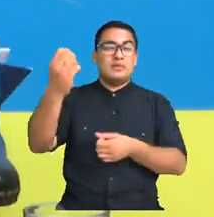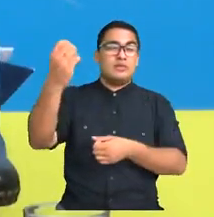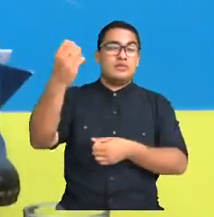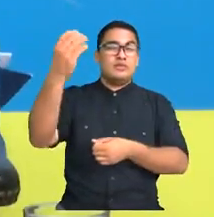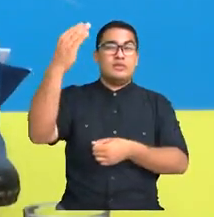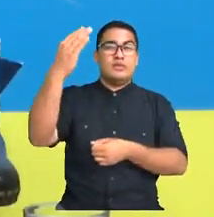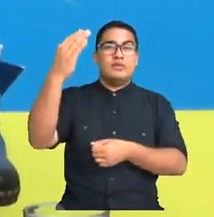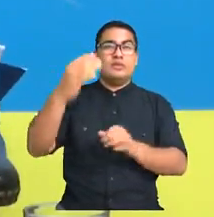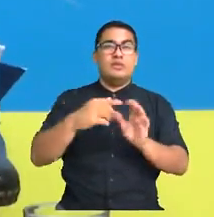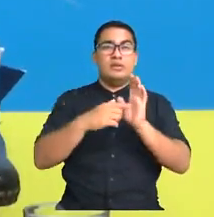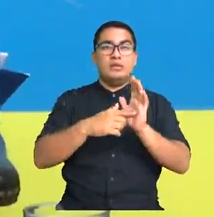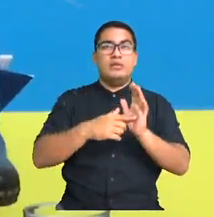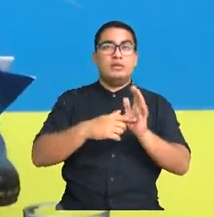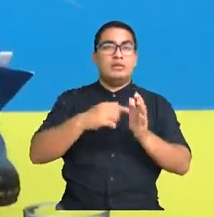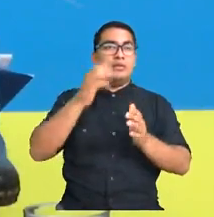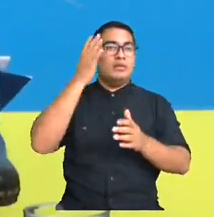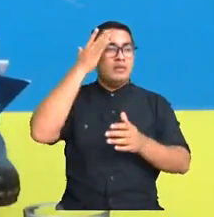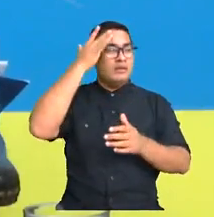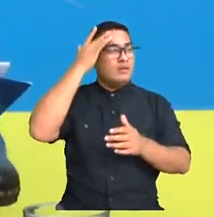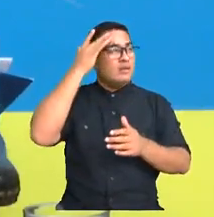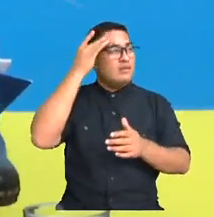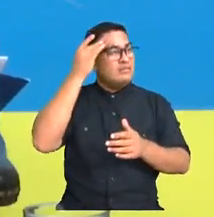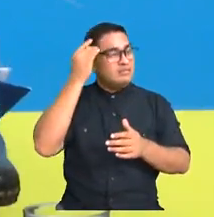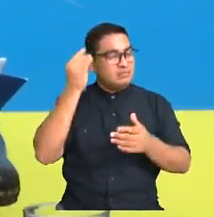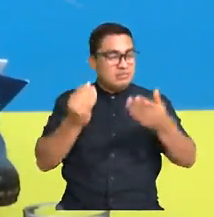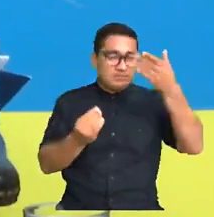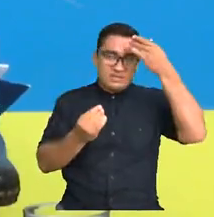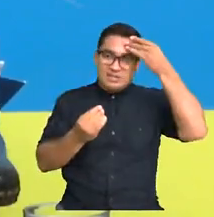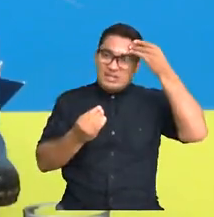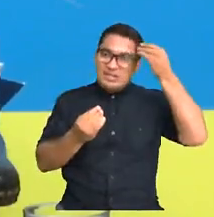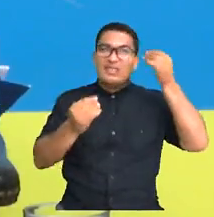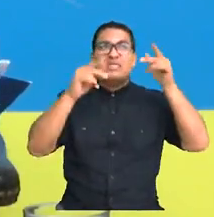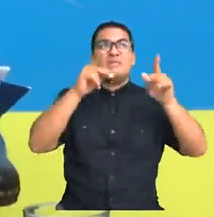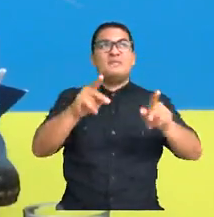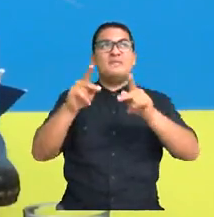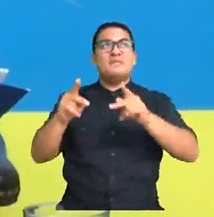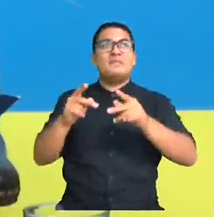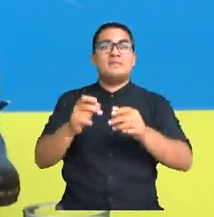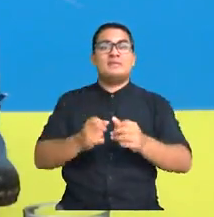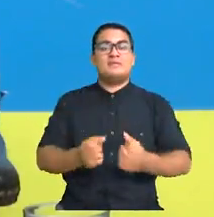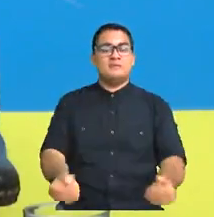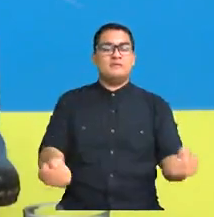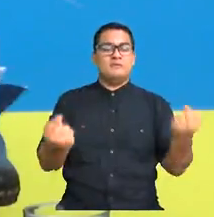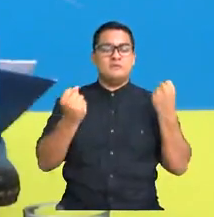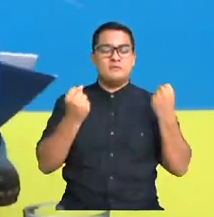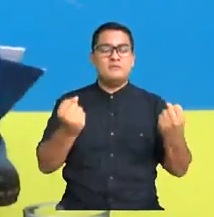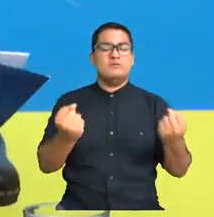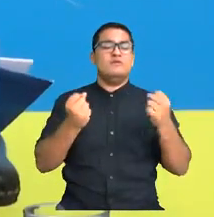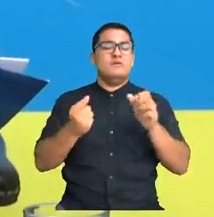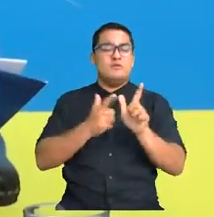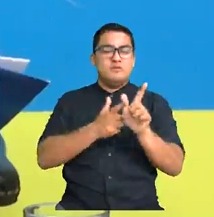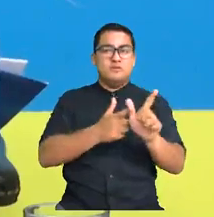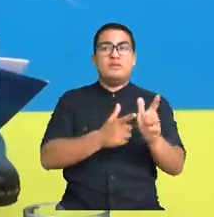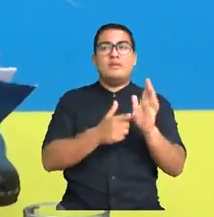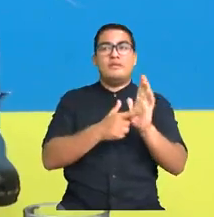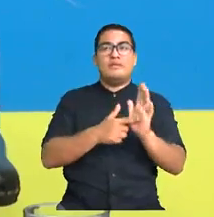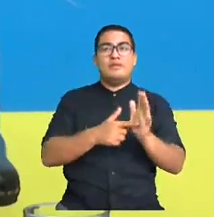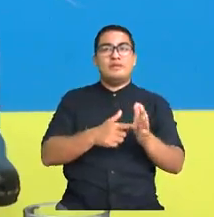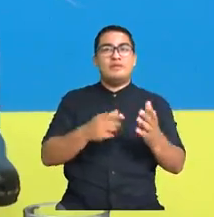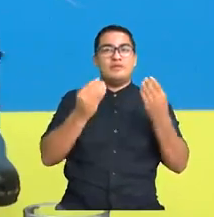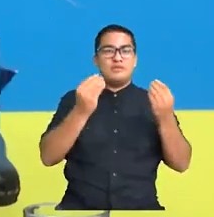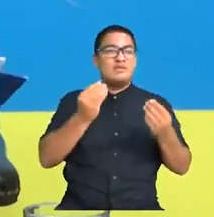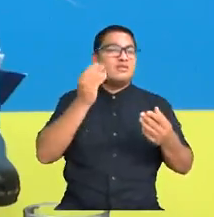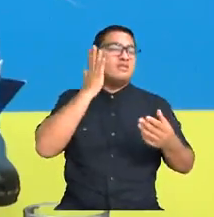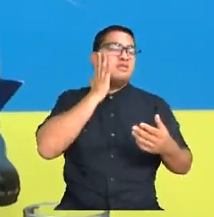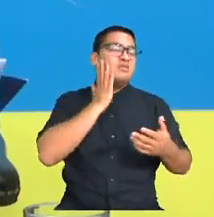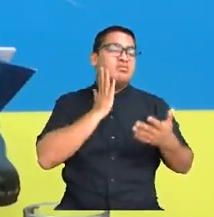cuidados. ¿El sudor para las personas que realizan ejercicio o que van al gimnasio también afecta a la piel? ¿Estar mucho en contacto el